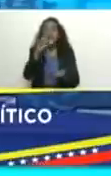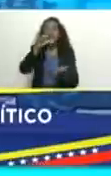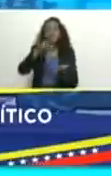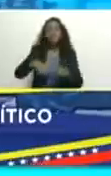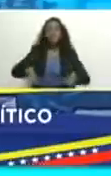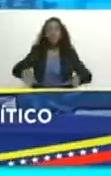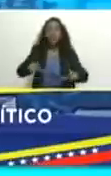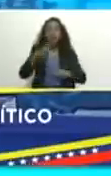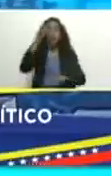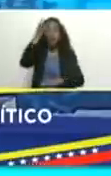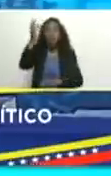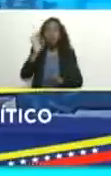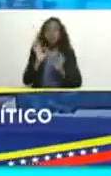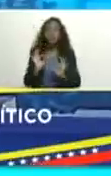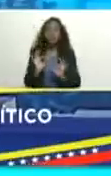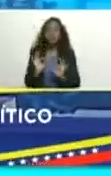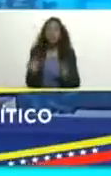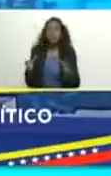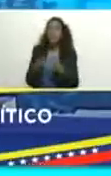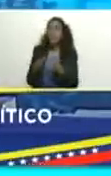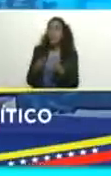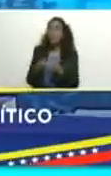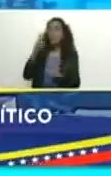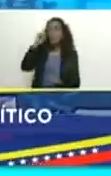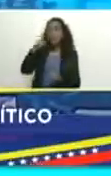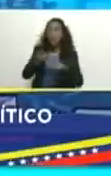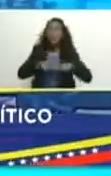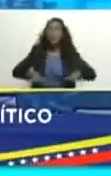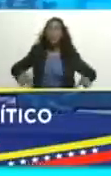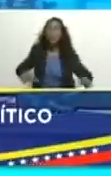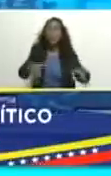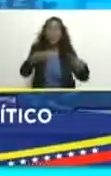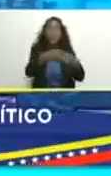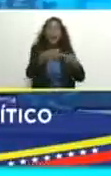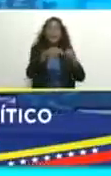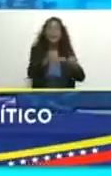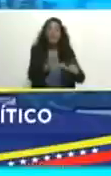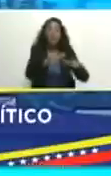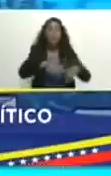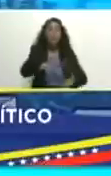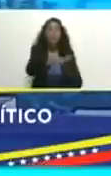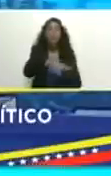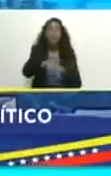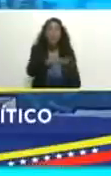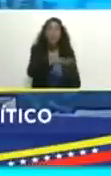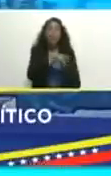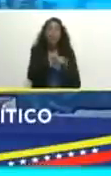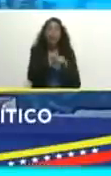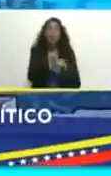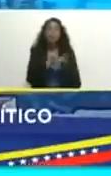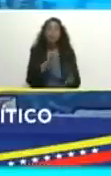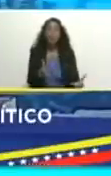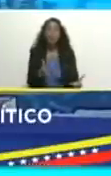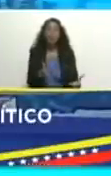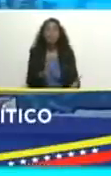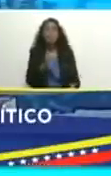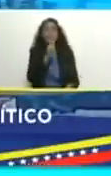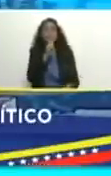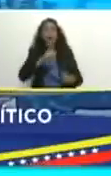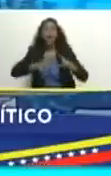El Consejo Especial por la Paz tendrá un núcleo dirigente fundamental que tendrá como jefe